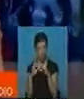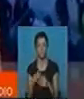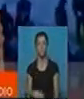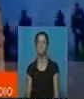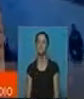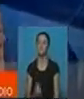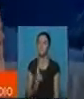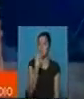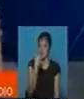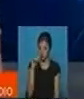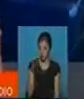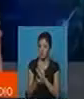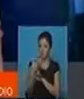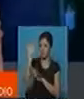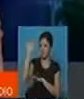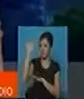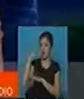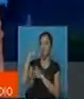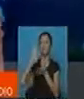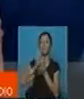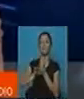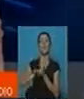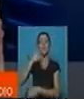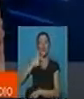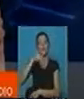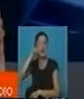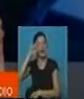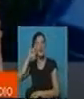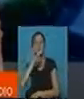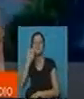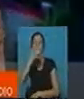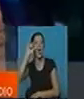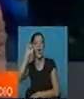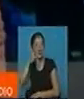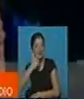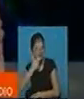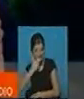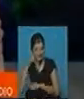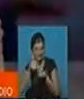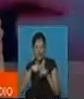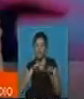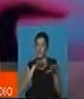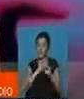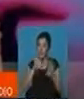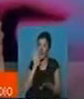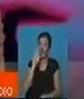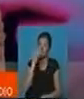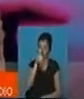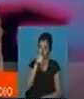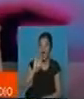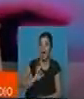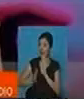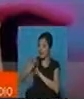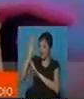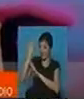tiempo el efecto de las armas letales ha sido dramático en Estados Unidos. El año pasado, solo el año